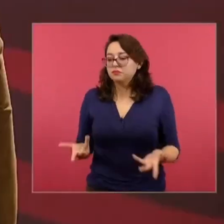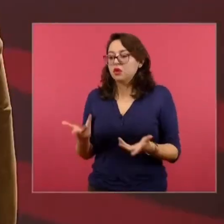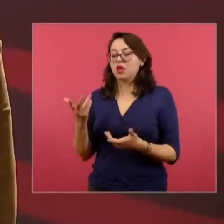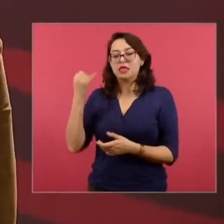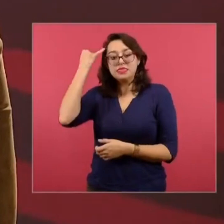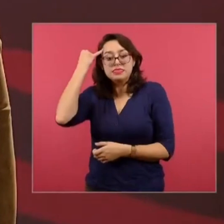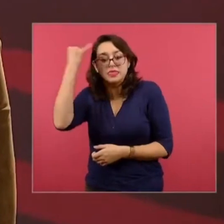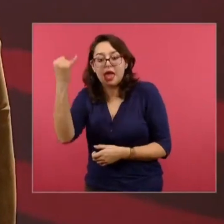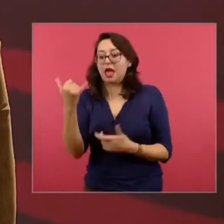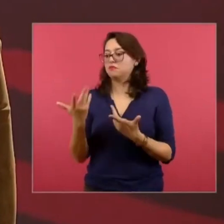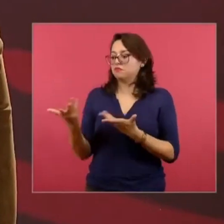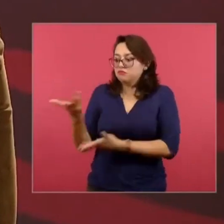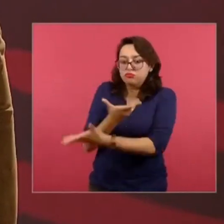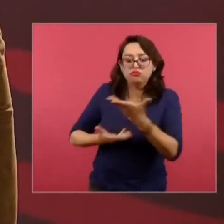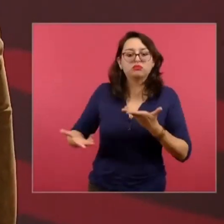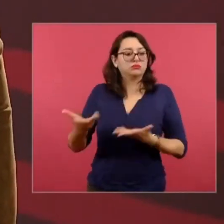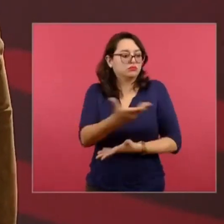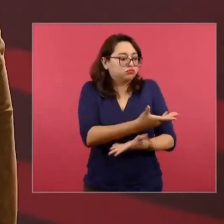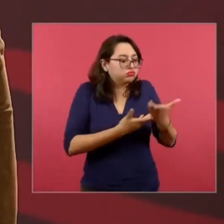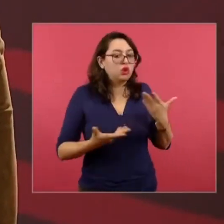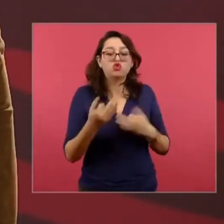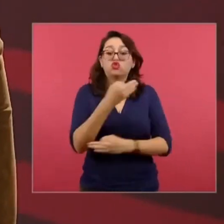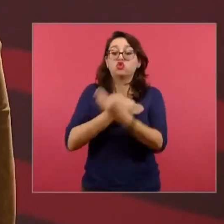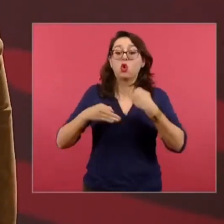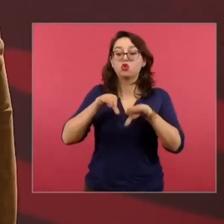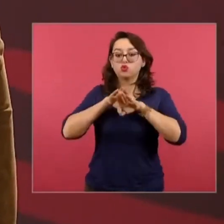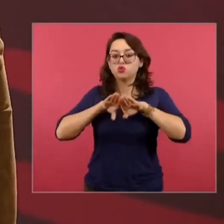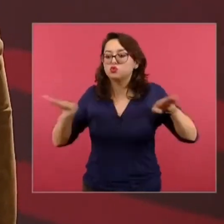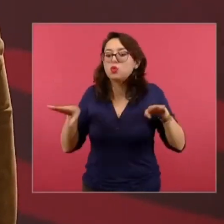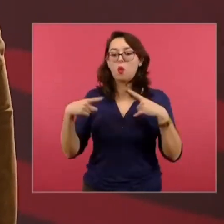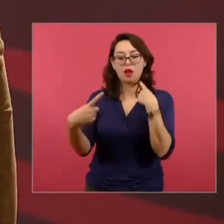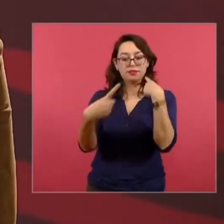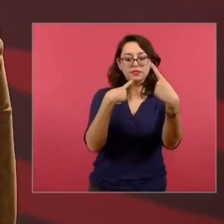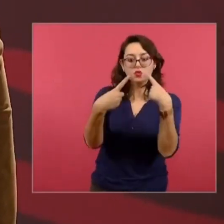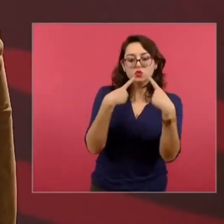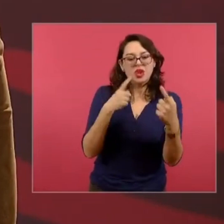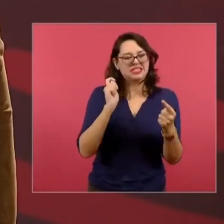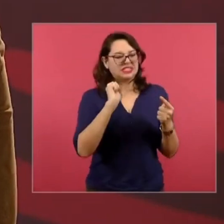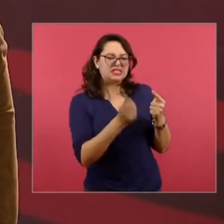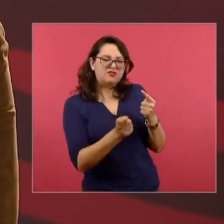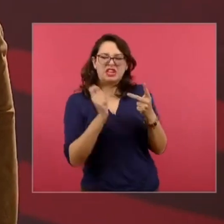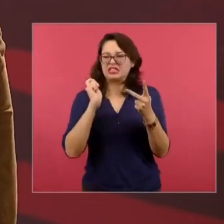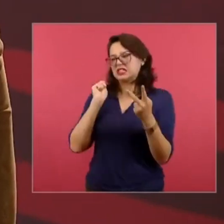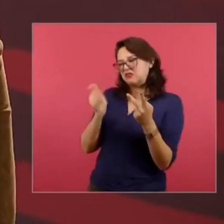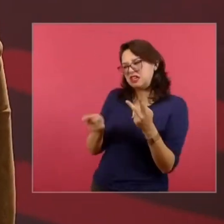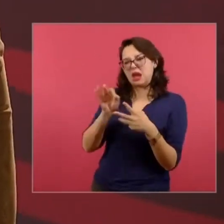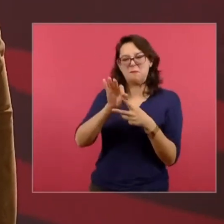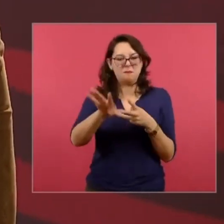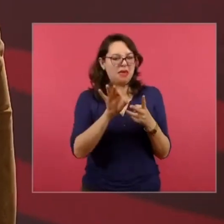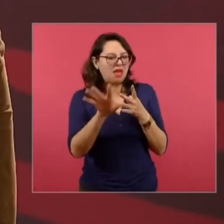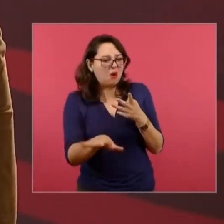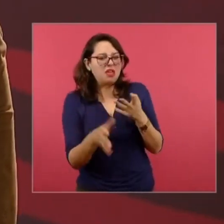de creación horizontal del conocimiento, es decir, donde fuimos discutiendo cuestiones técnicas, cuestiones pedagógicas,